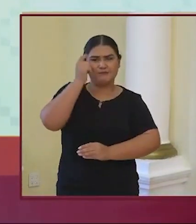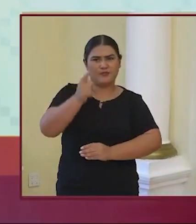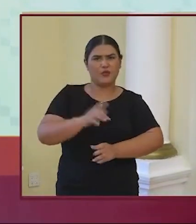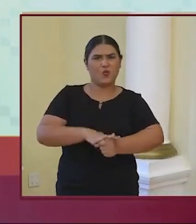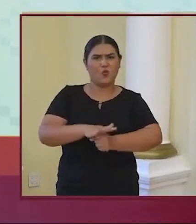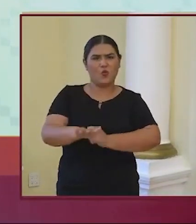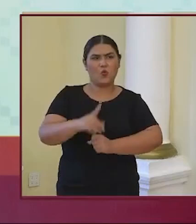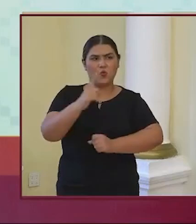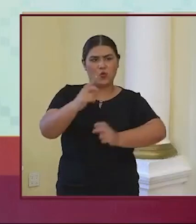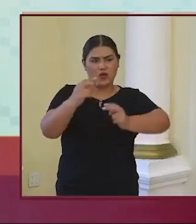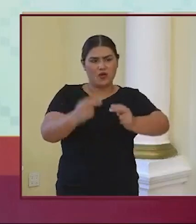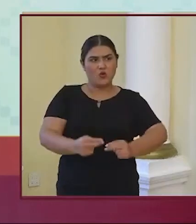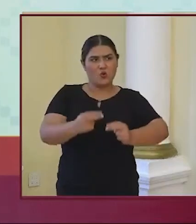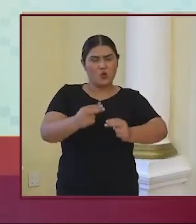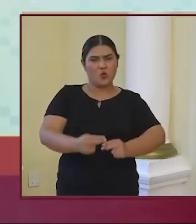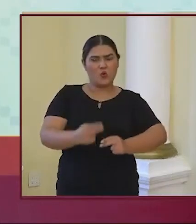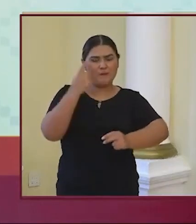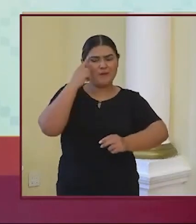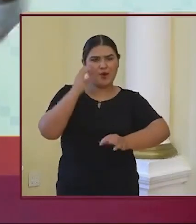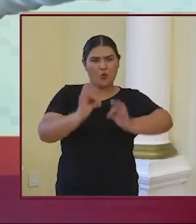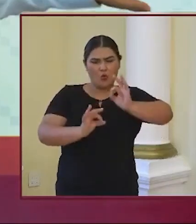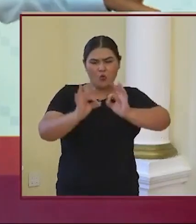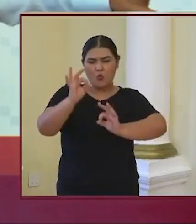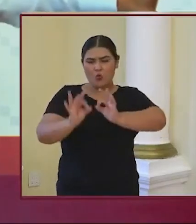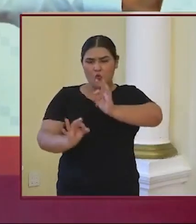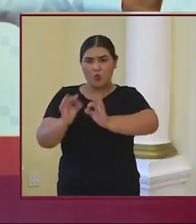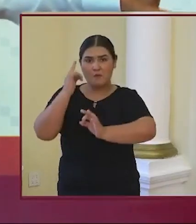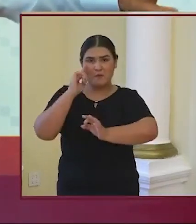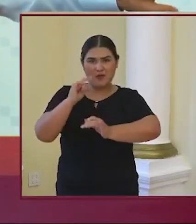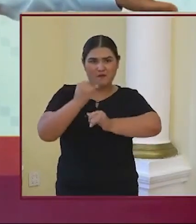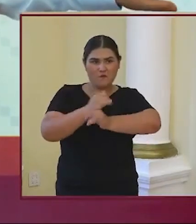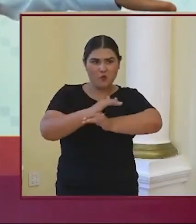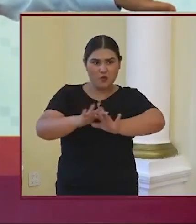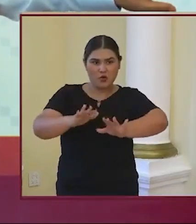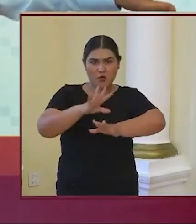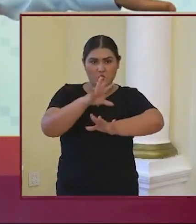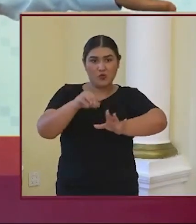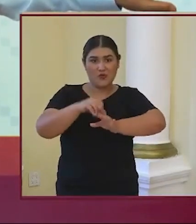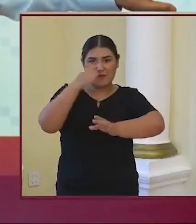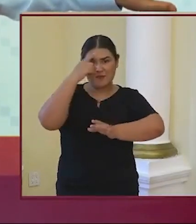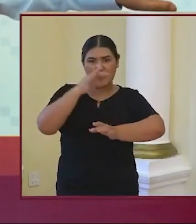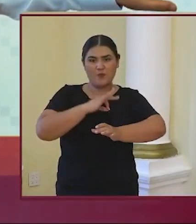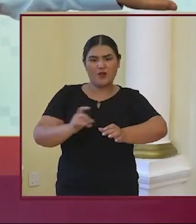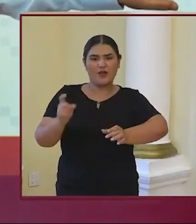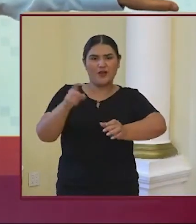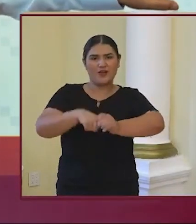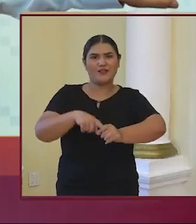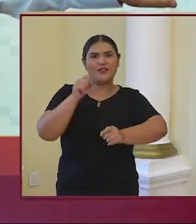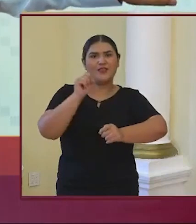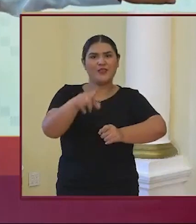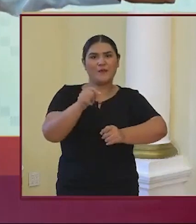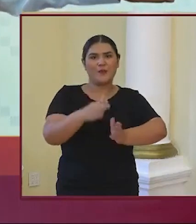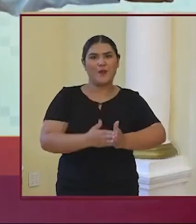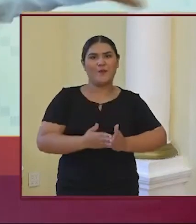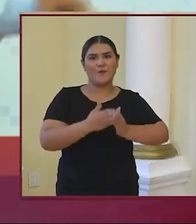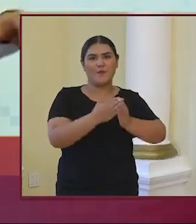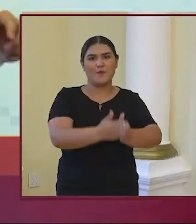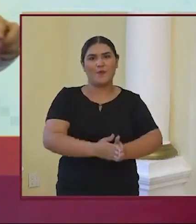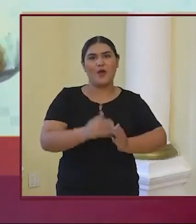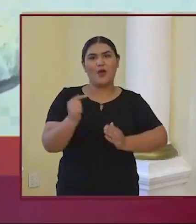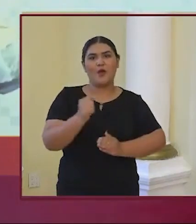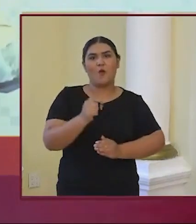que incorporará el puerto, que incorporará